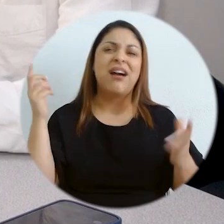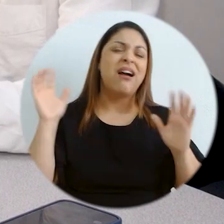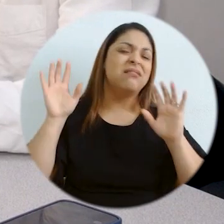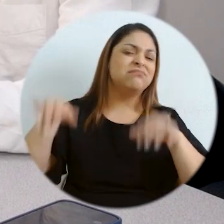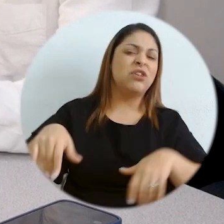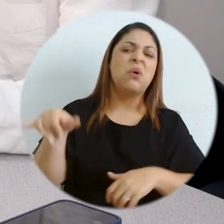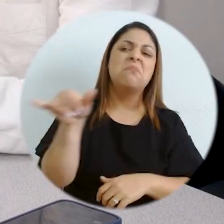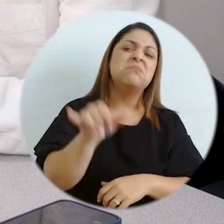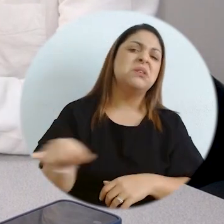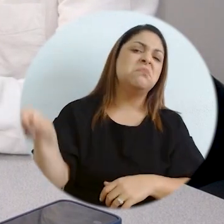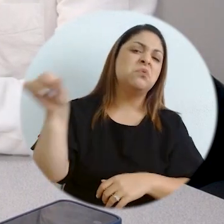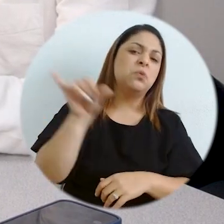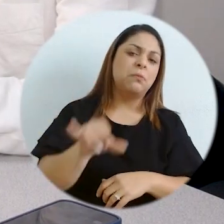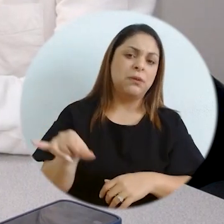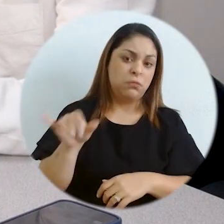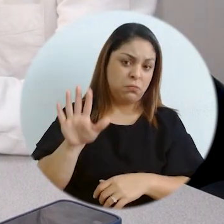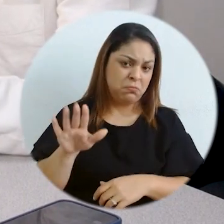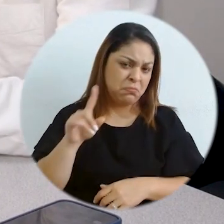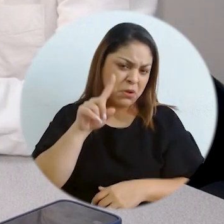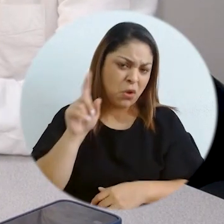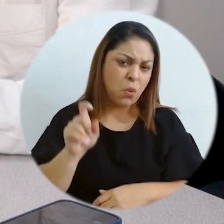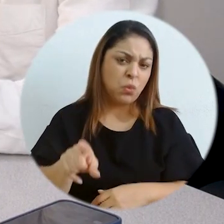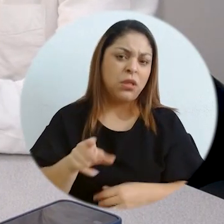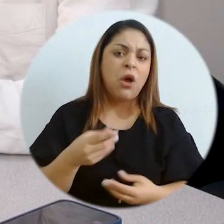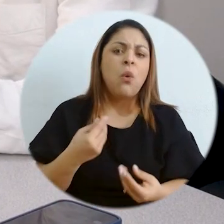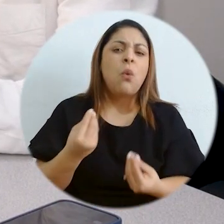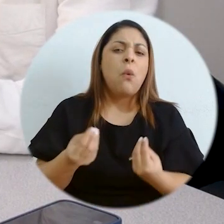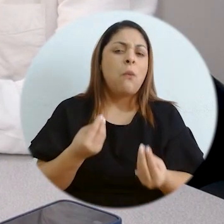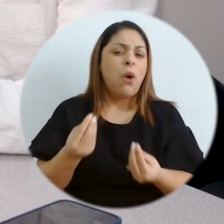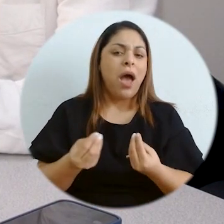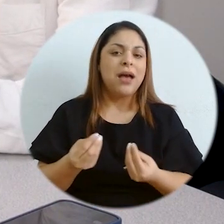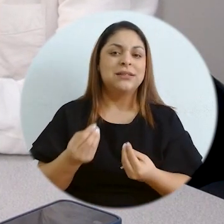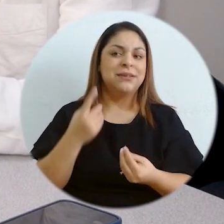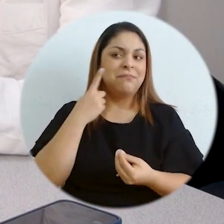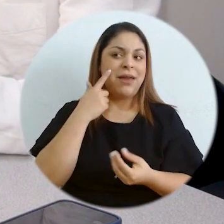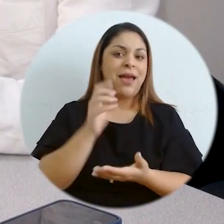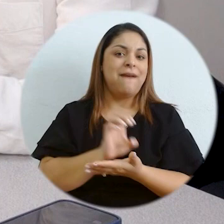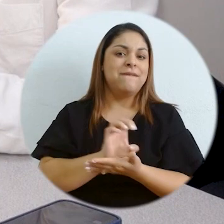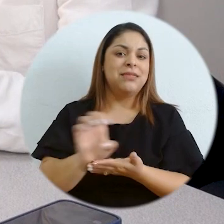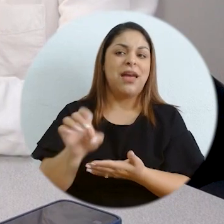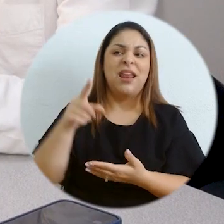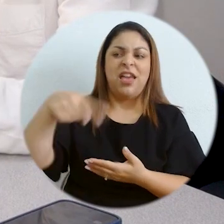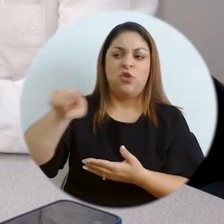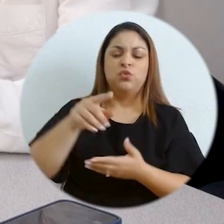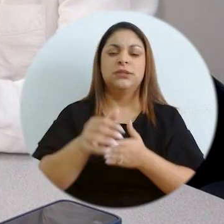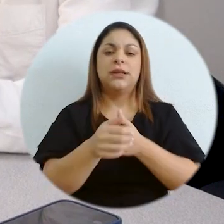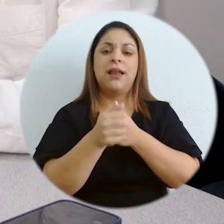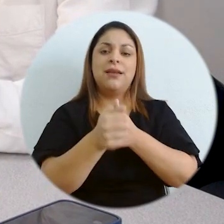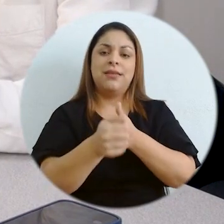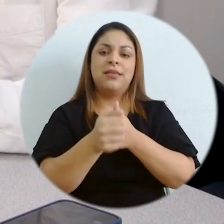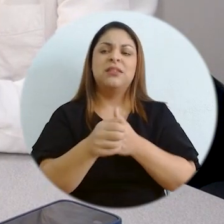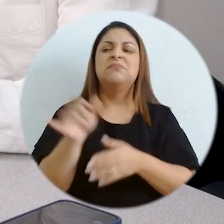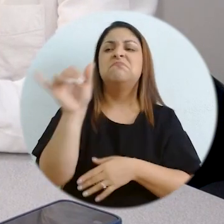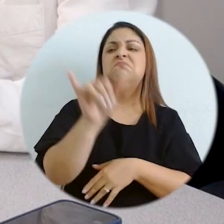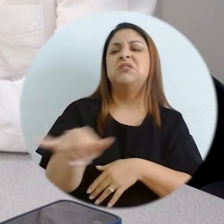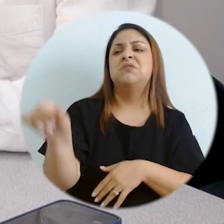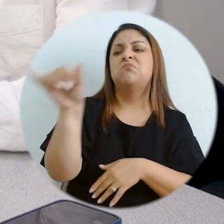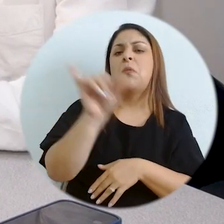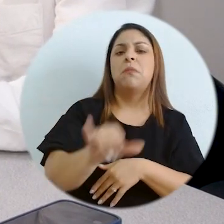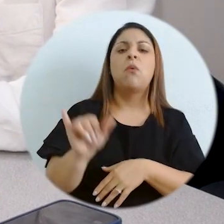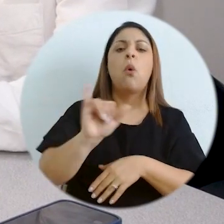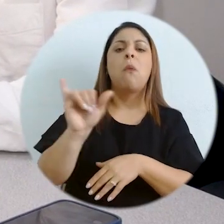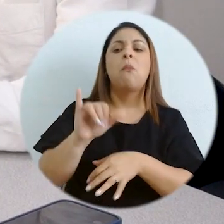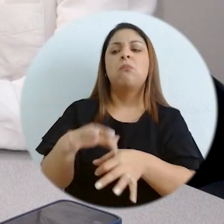mismo. ¿Cómo abordan, cómo hacen para evitar que esta tentación de convertir estos